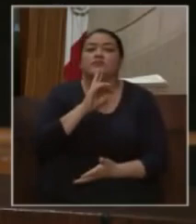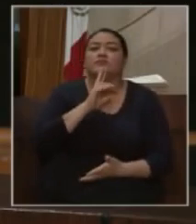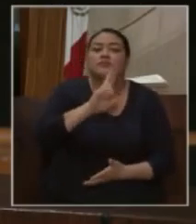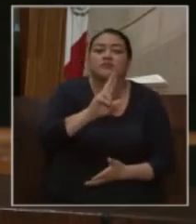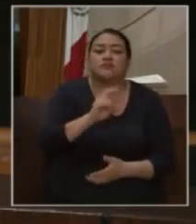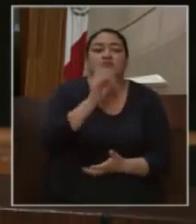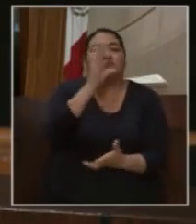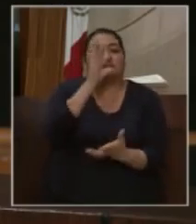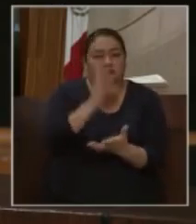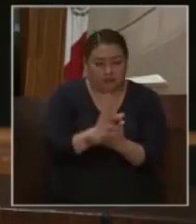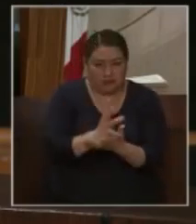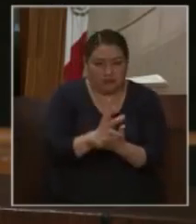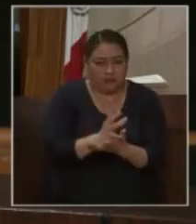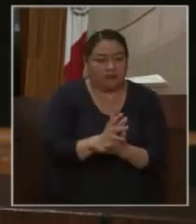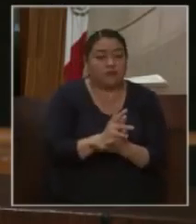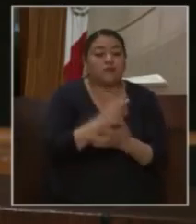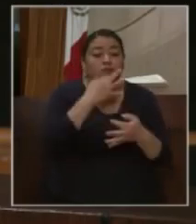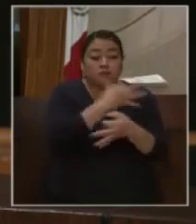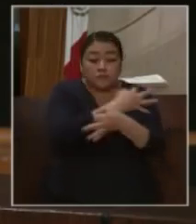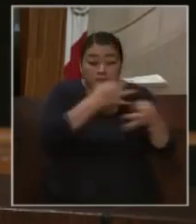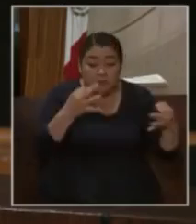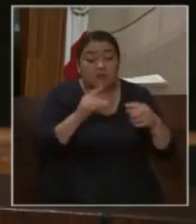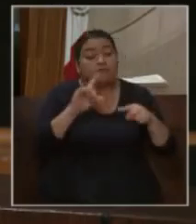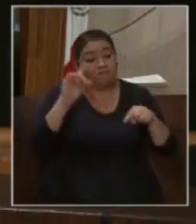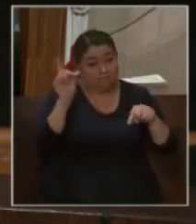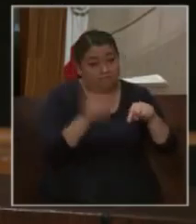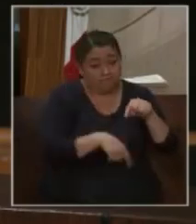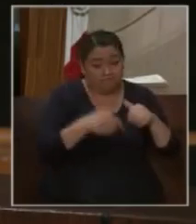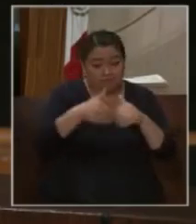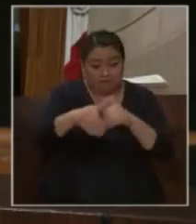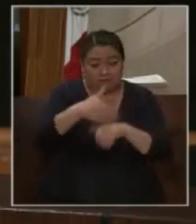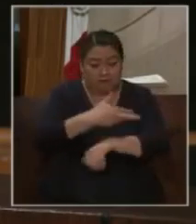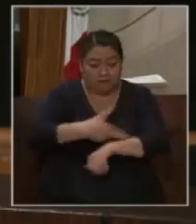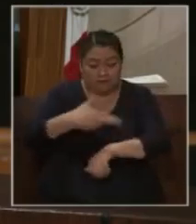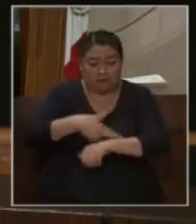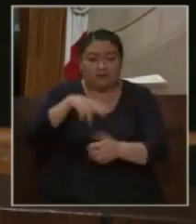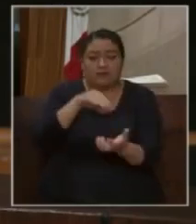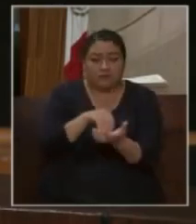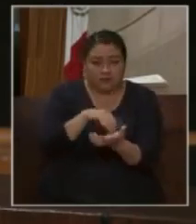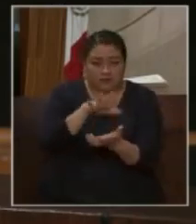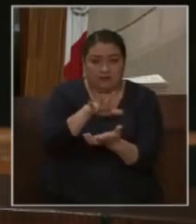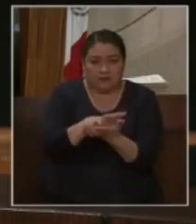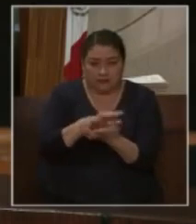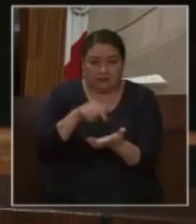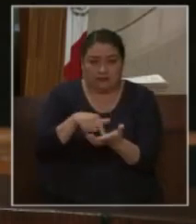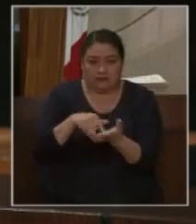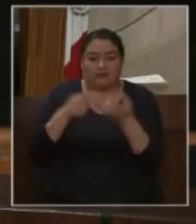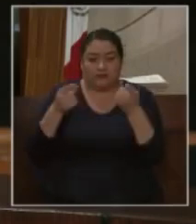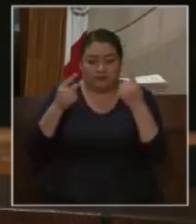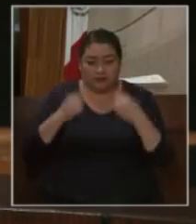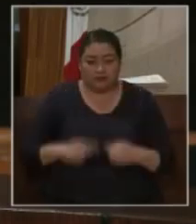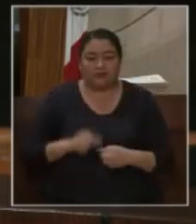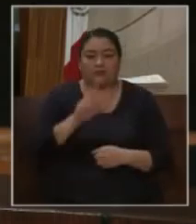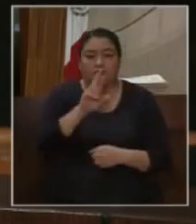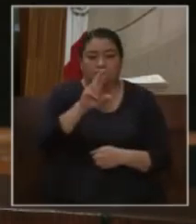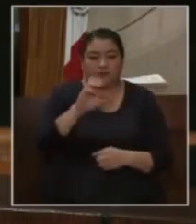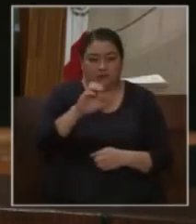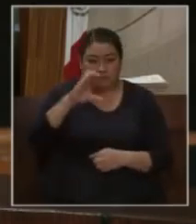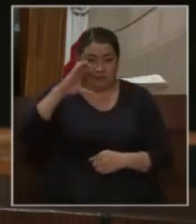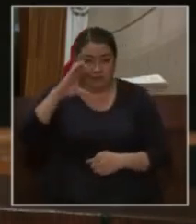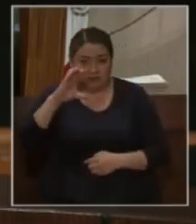resuelve. Único, se revoca la sentencia impugnada para los efectos indicados en el fallo. En el recurso